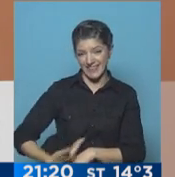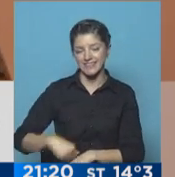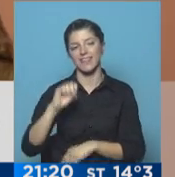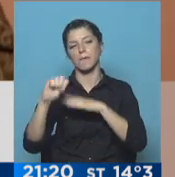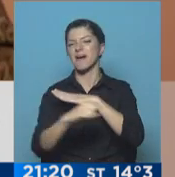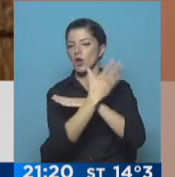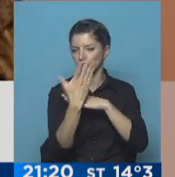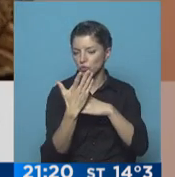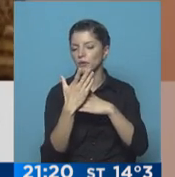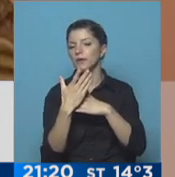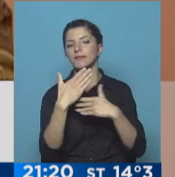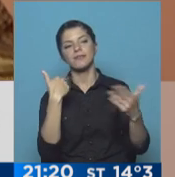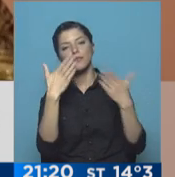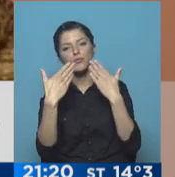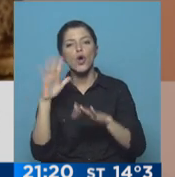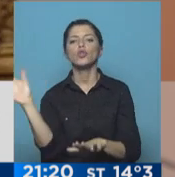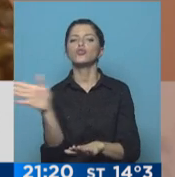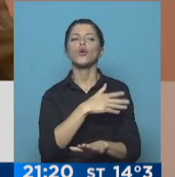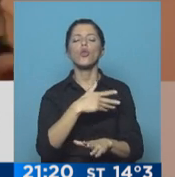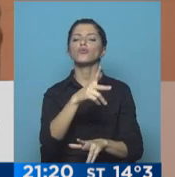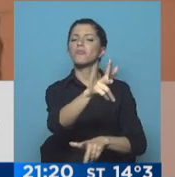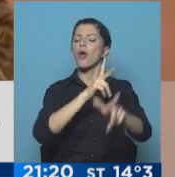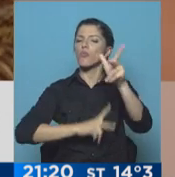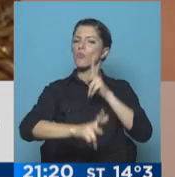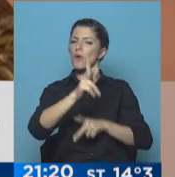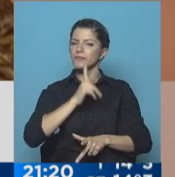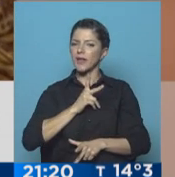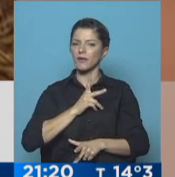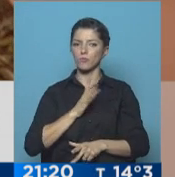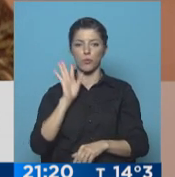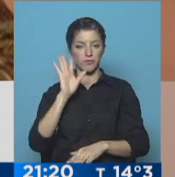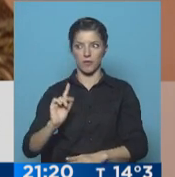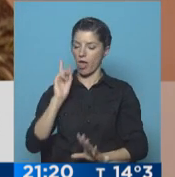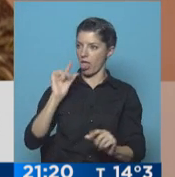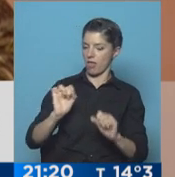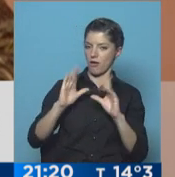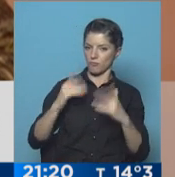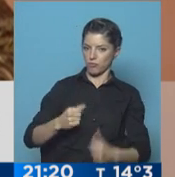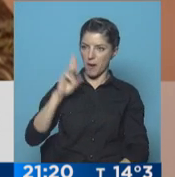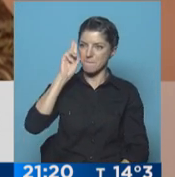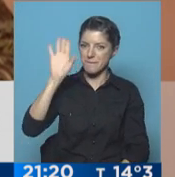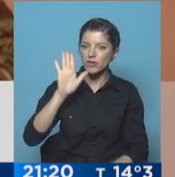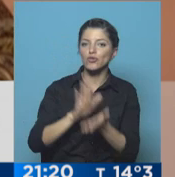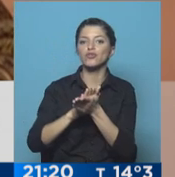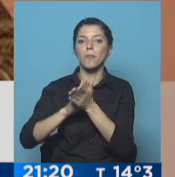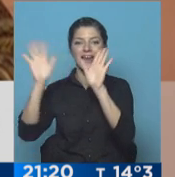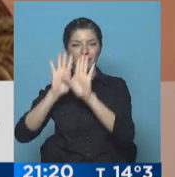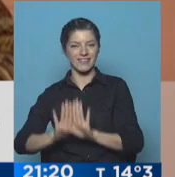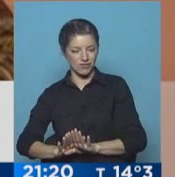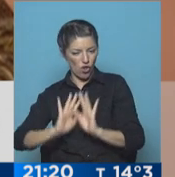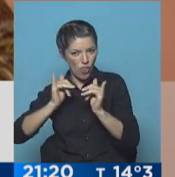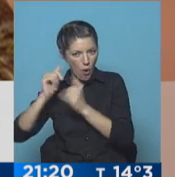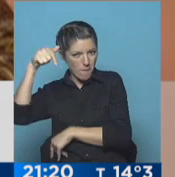Mercosur, todos me hablan con admiración de la organización de la